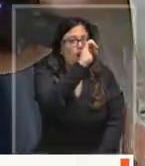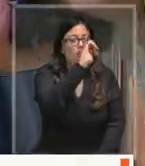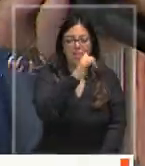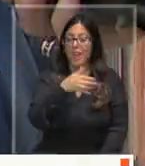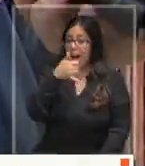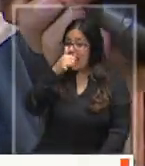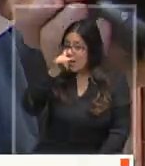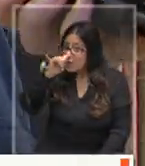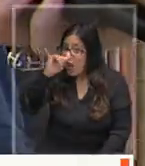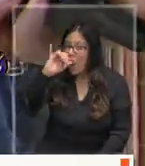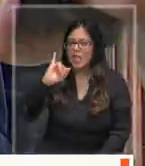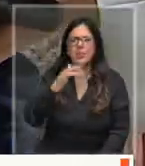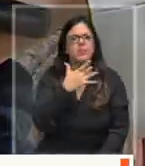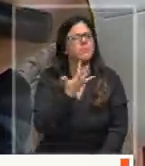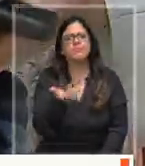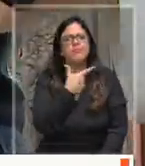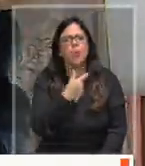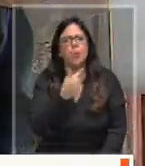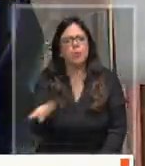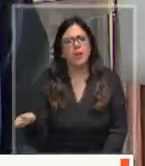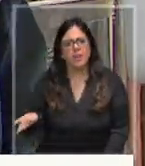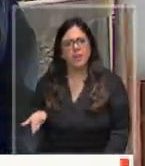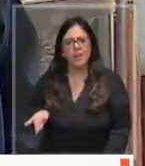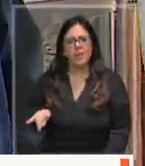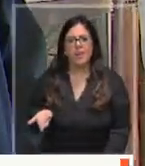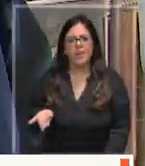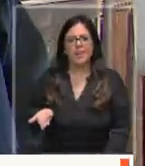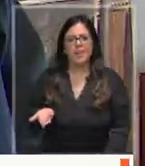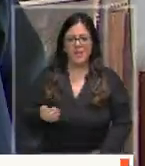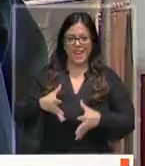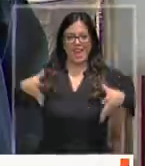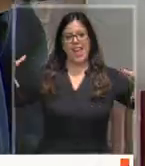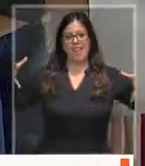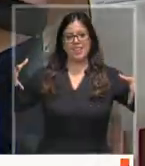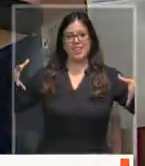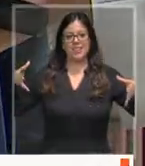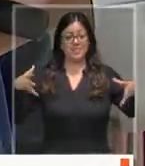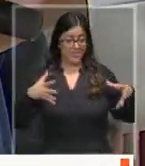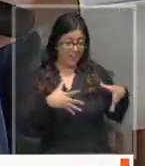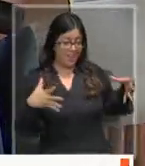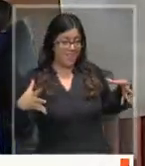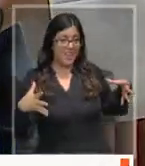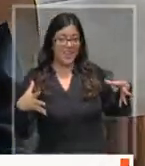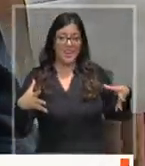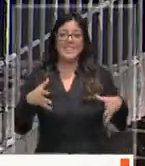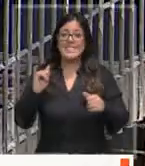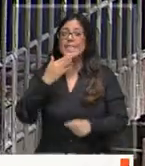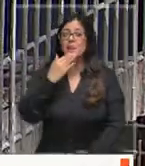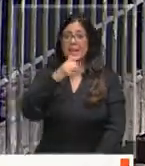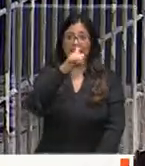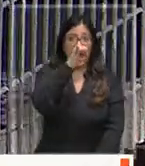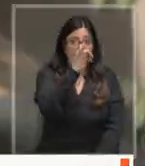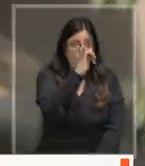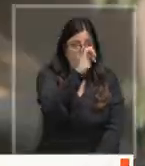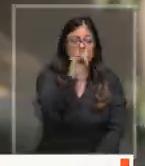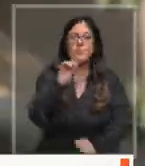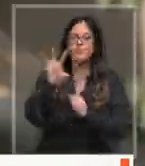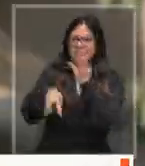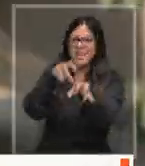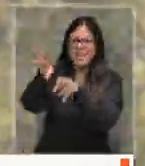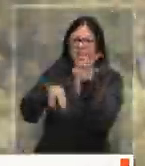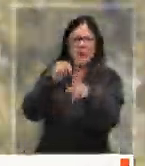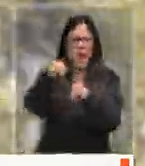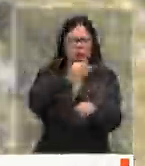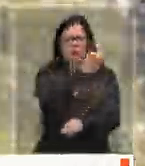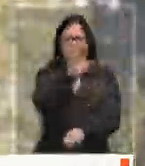sí Y por qué les gusta el rinoceronte porque grande es grande porque tiene cuernos todos los animales del